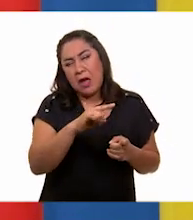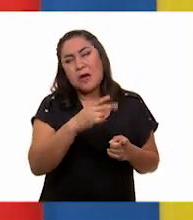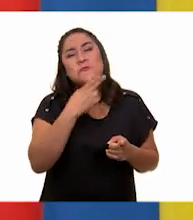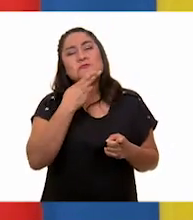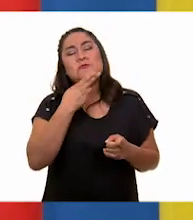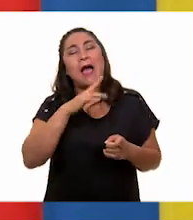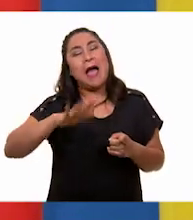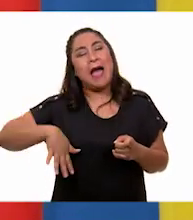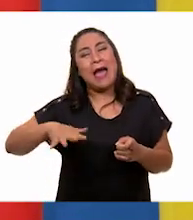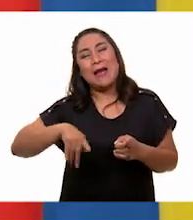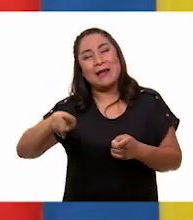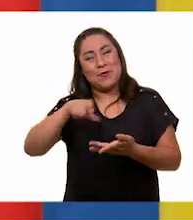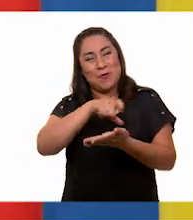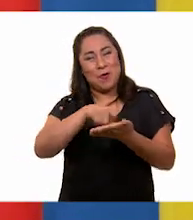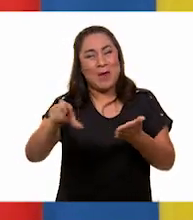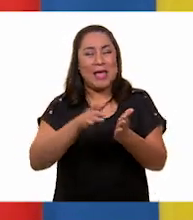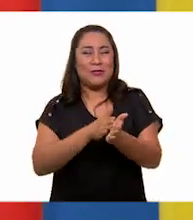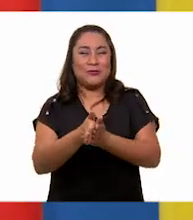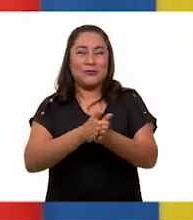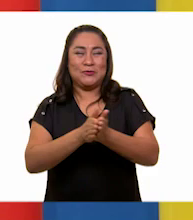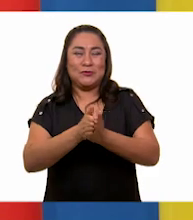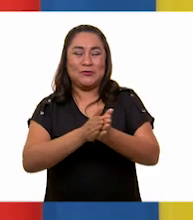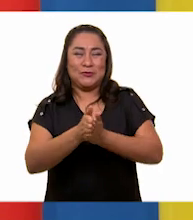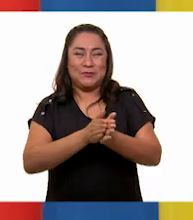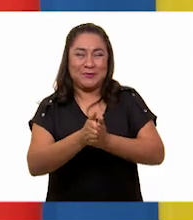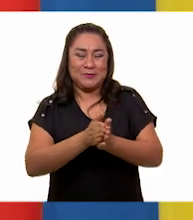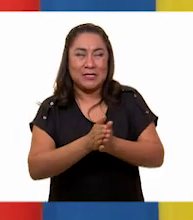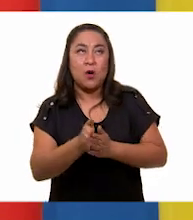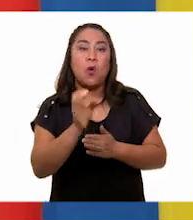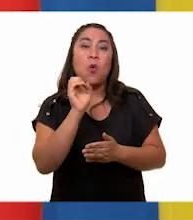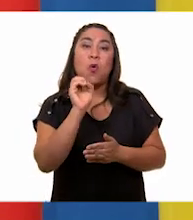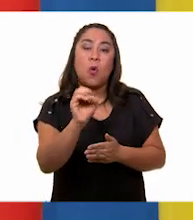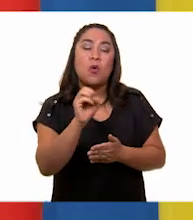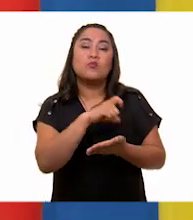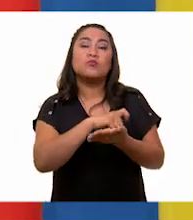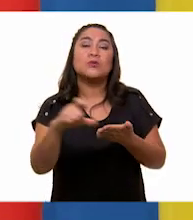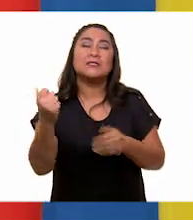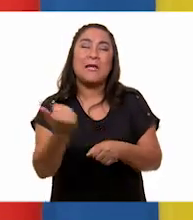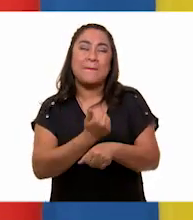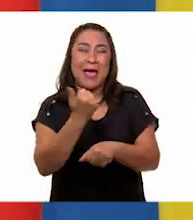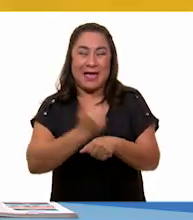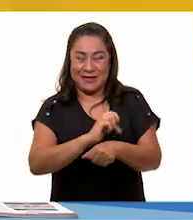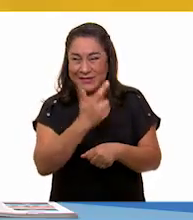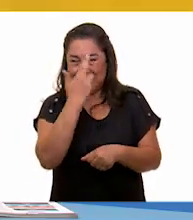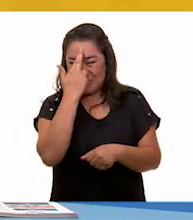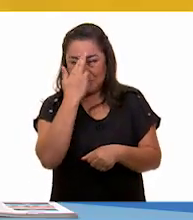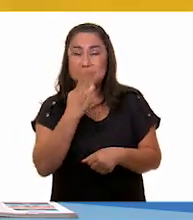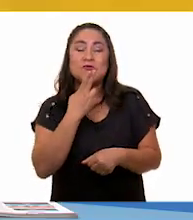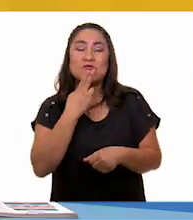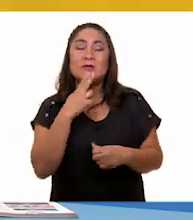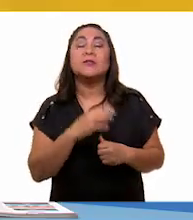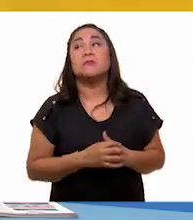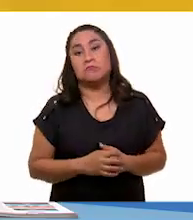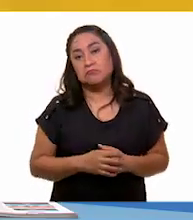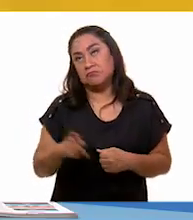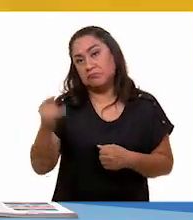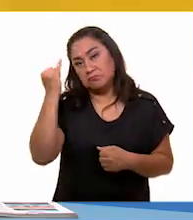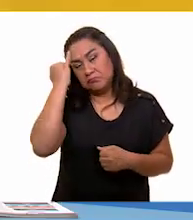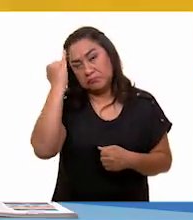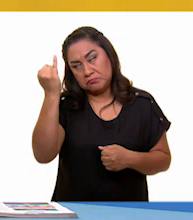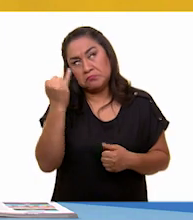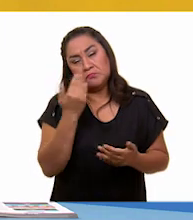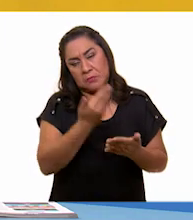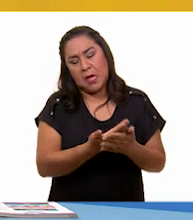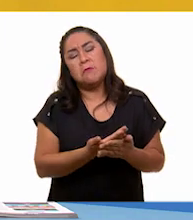el problema de la compra del chocolate de Metate o el de la compra de los zapatos. María, ya tienes una propuesta.